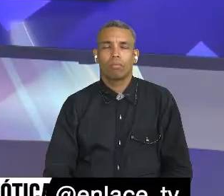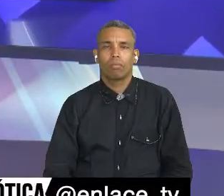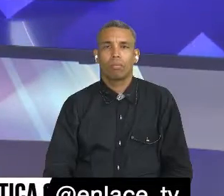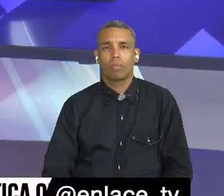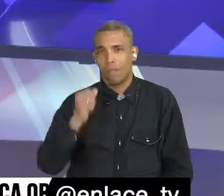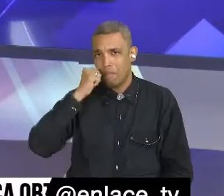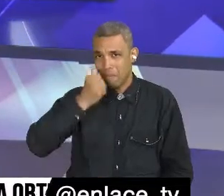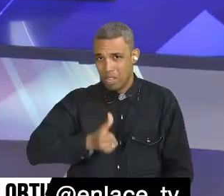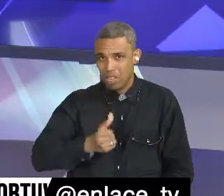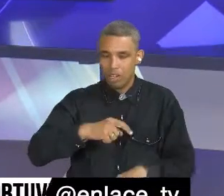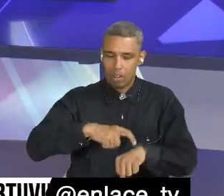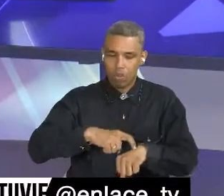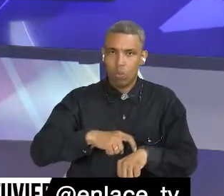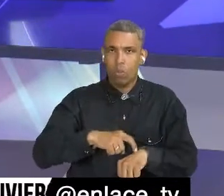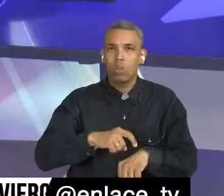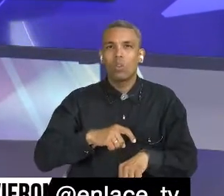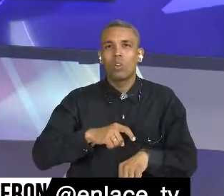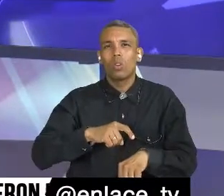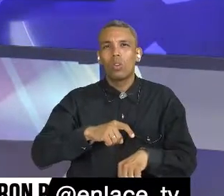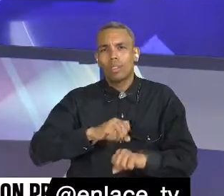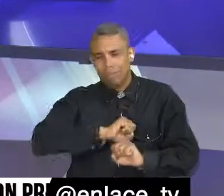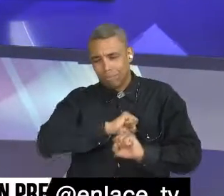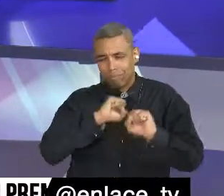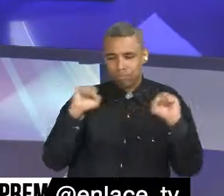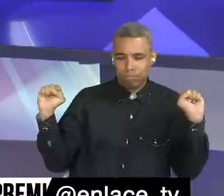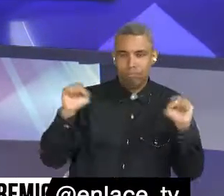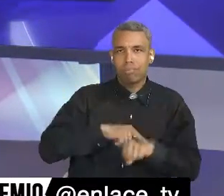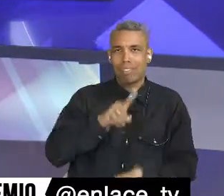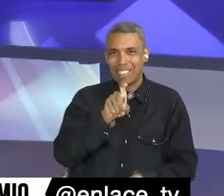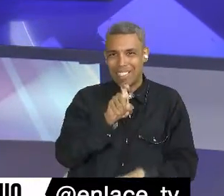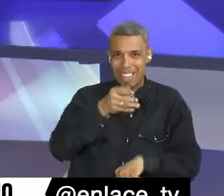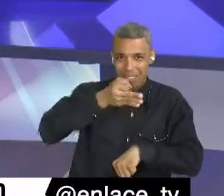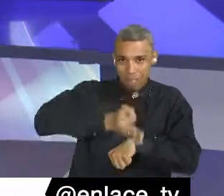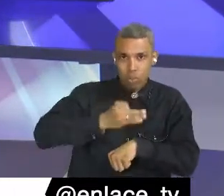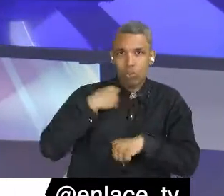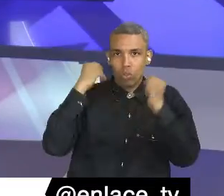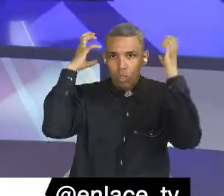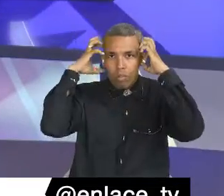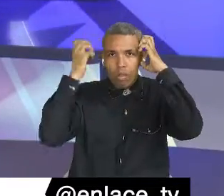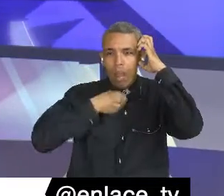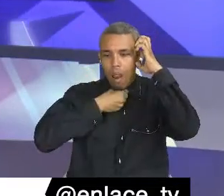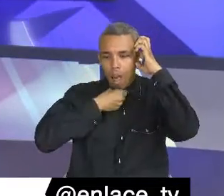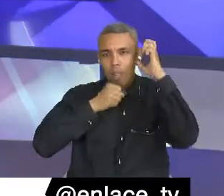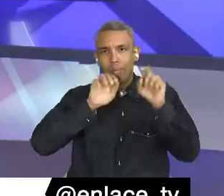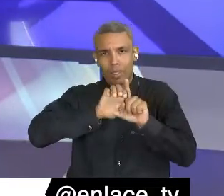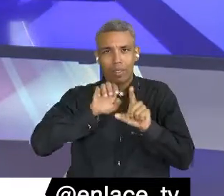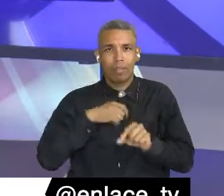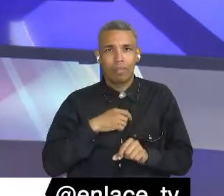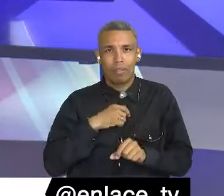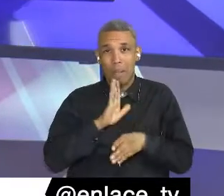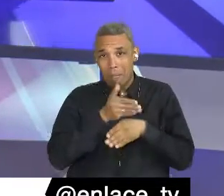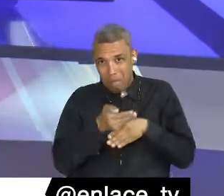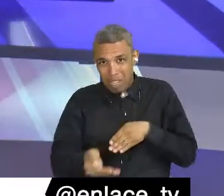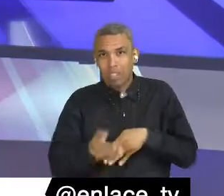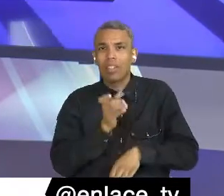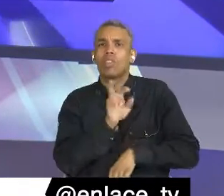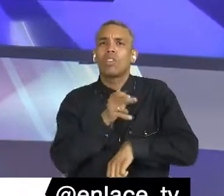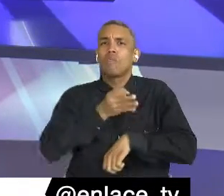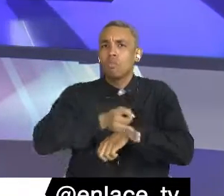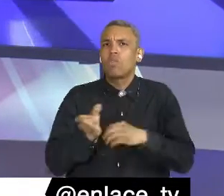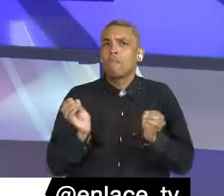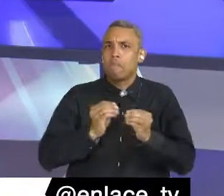Mañana los esperamos muy puntuales y muy temprano, a las 6 en punto, en Enlace Radio 6 AM y por supuesto a las 12 del